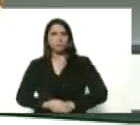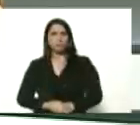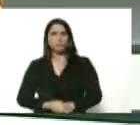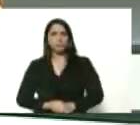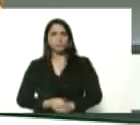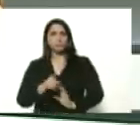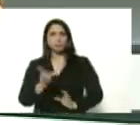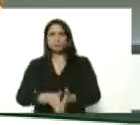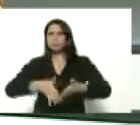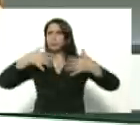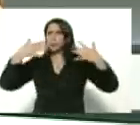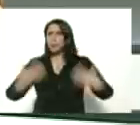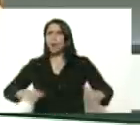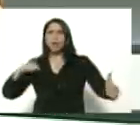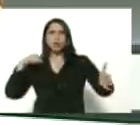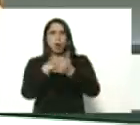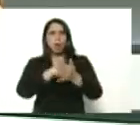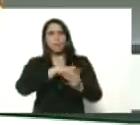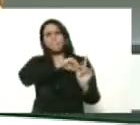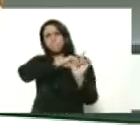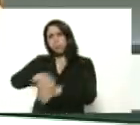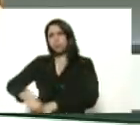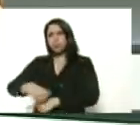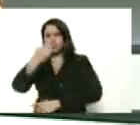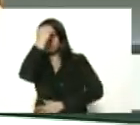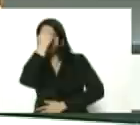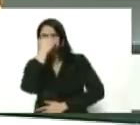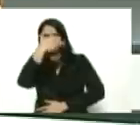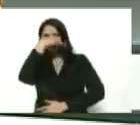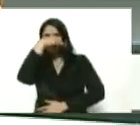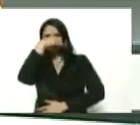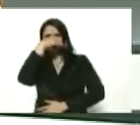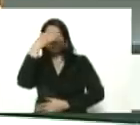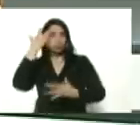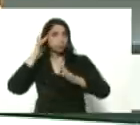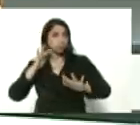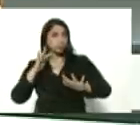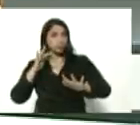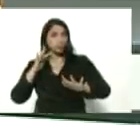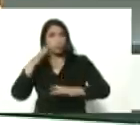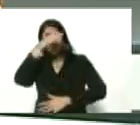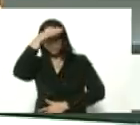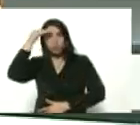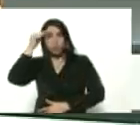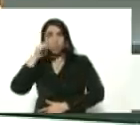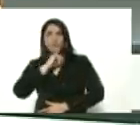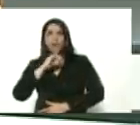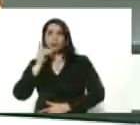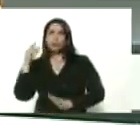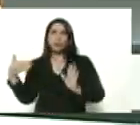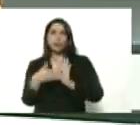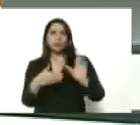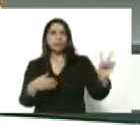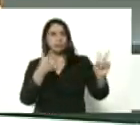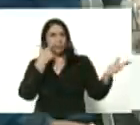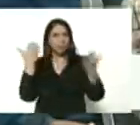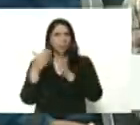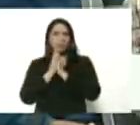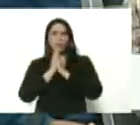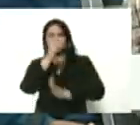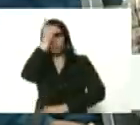de este tremendo golpe que le hemos dado al terrorismo que ha pretendido Donald Trump e Iván Duque contra Venezuela. Por favor,